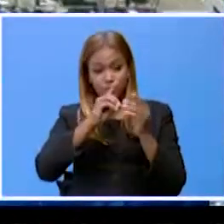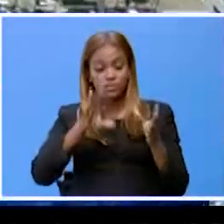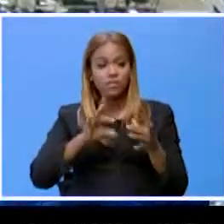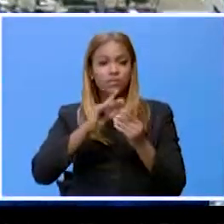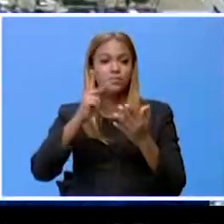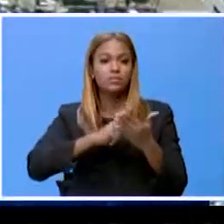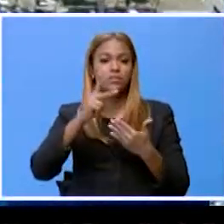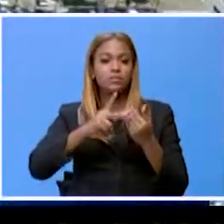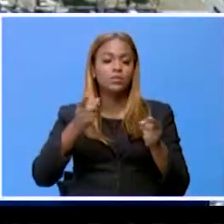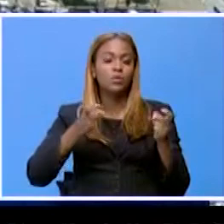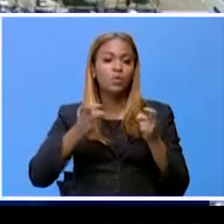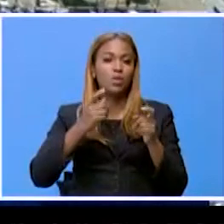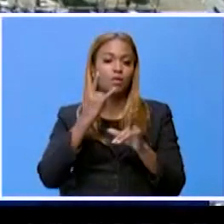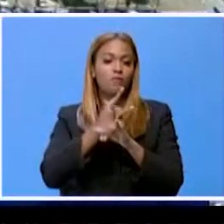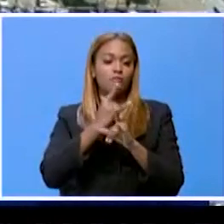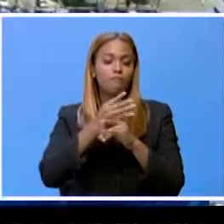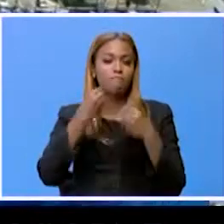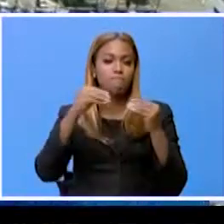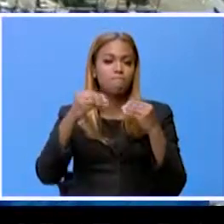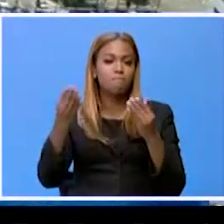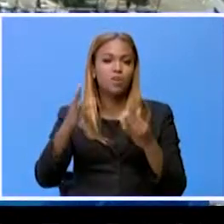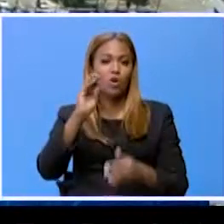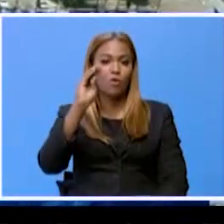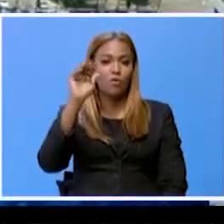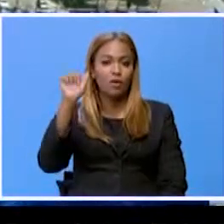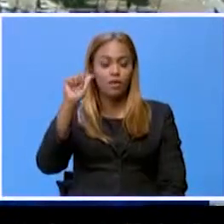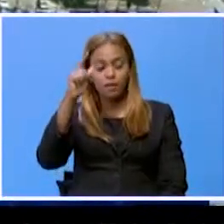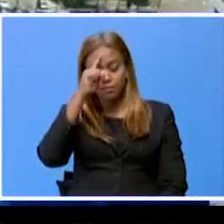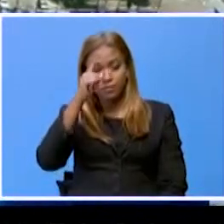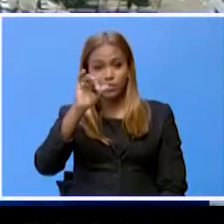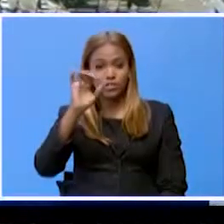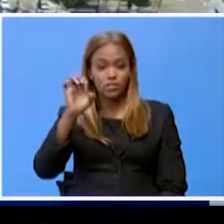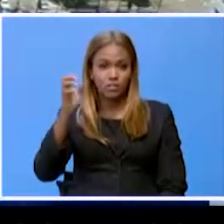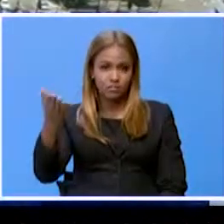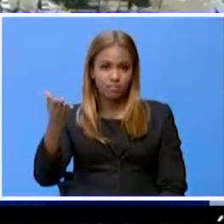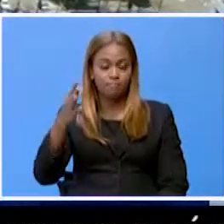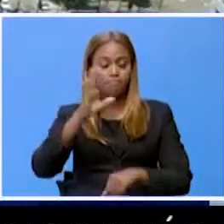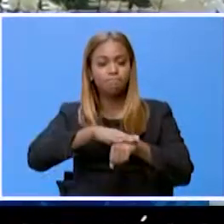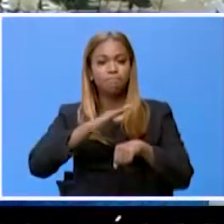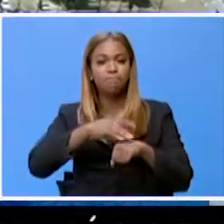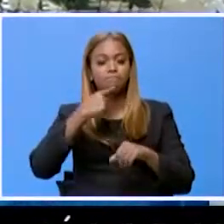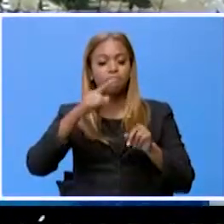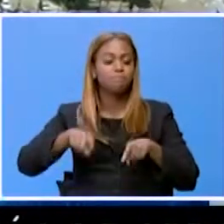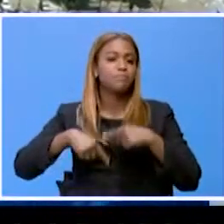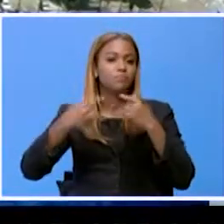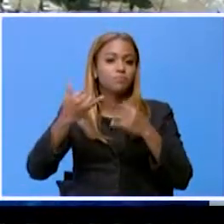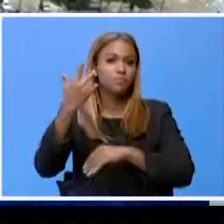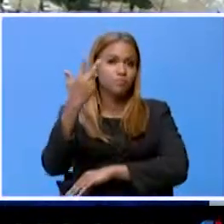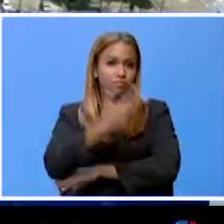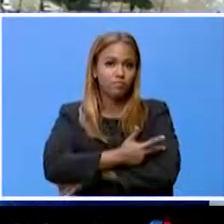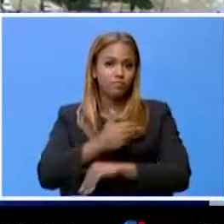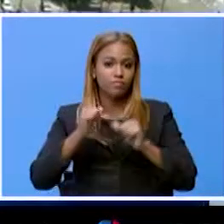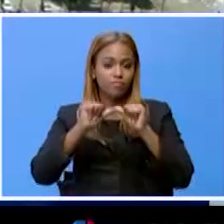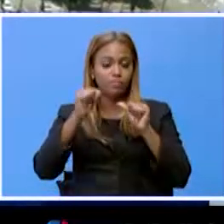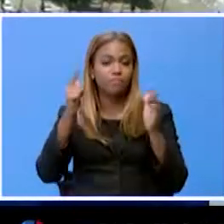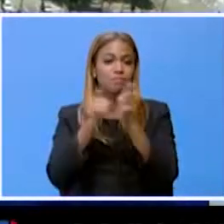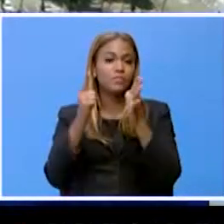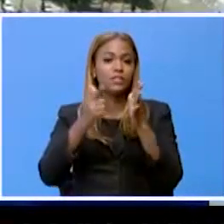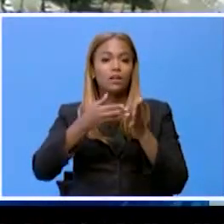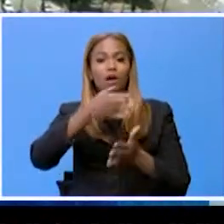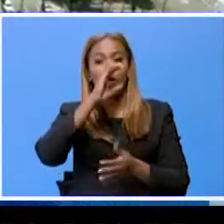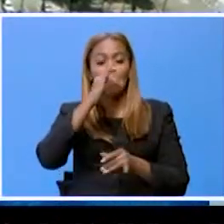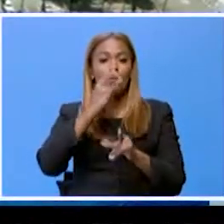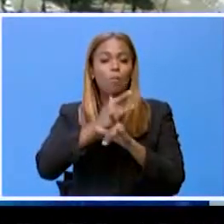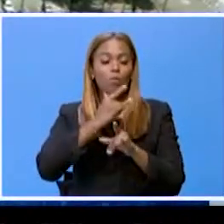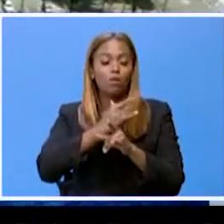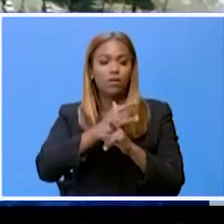del Programa de Control de Bebidas Alcohólicas COBA, José Payano, quien advirtió que durante estos 3 días se prohíbe el consumo de